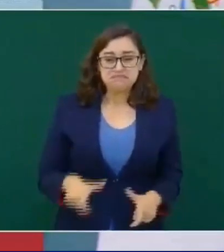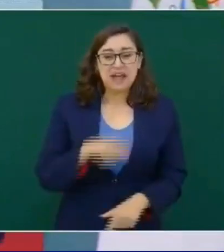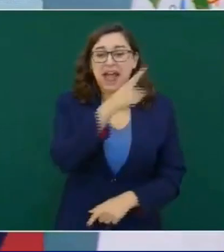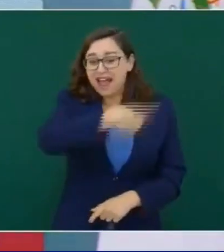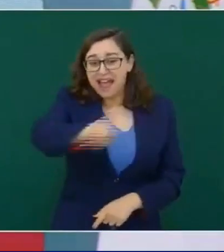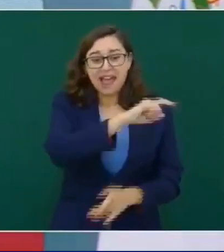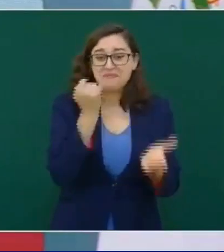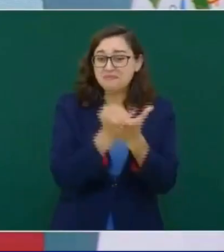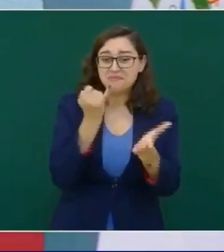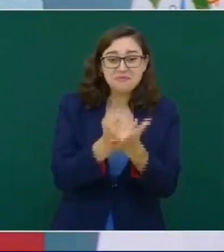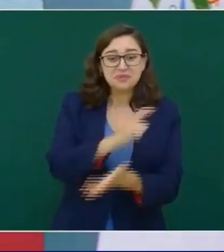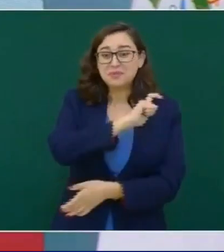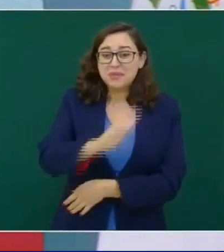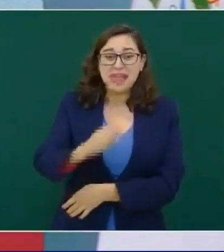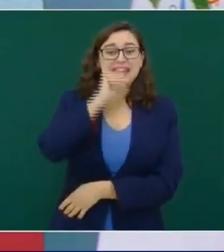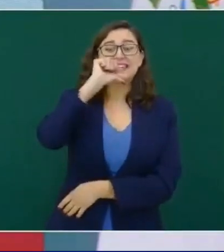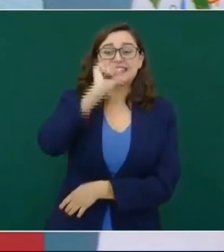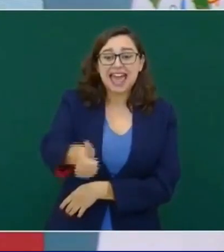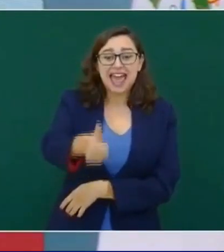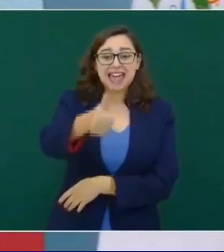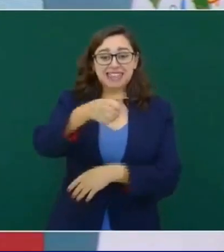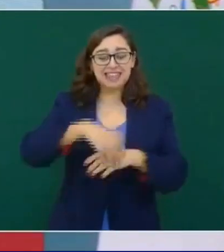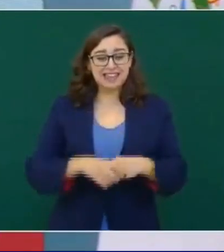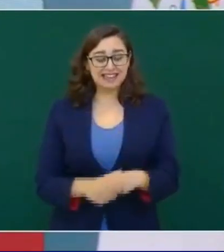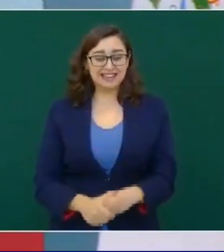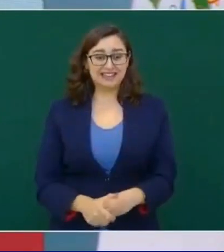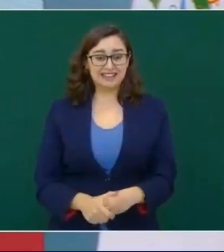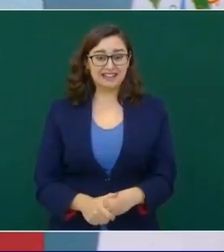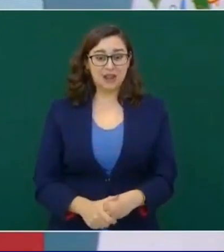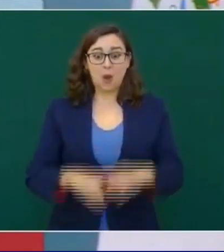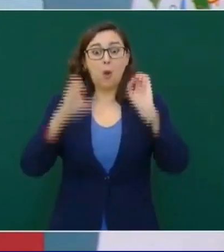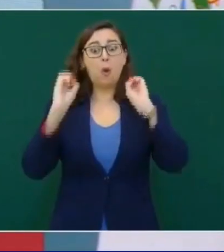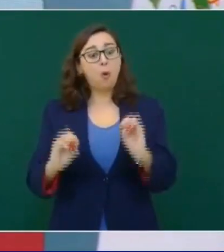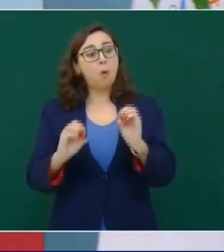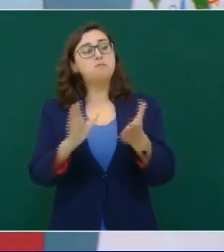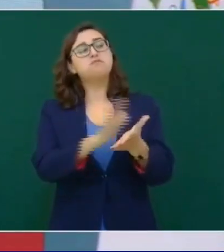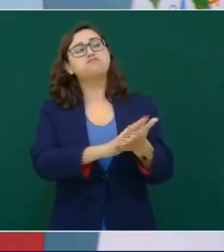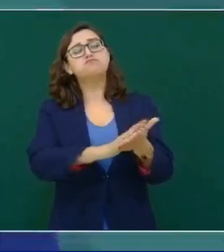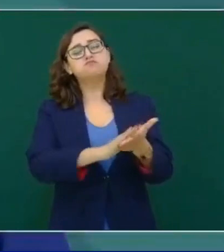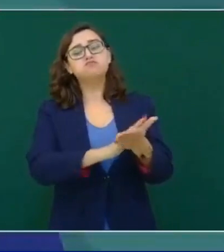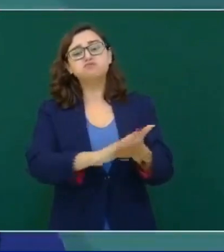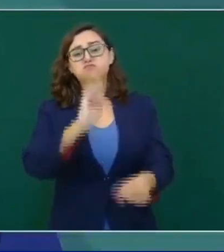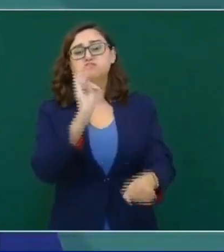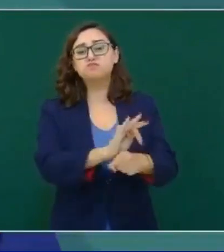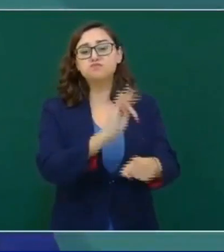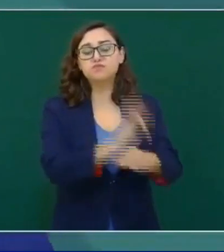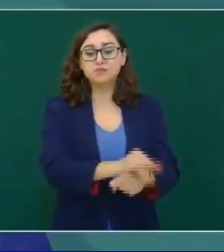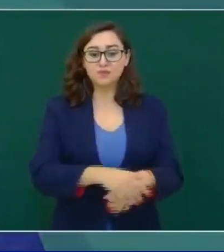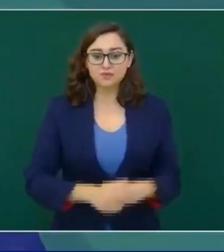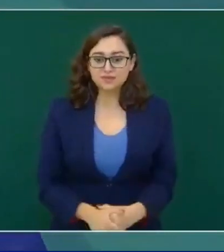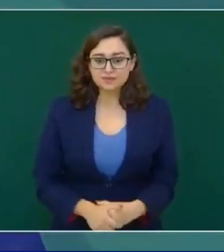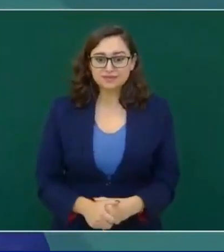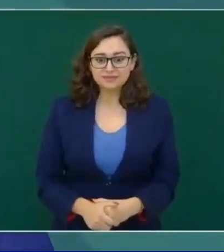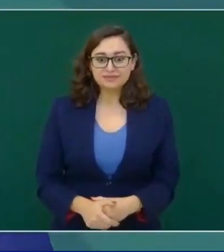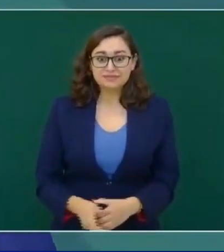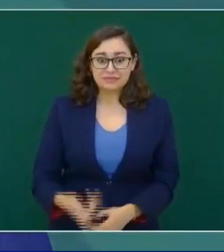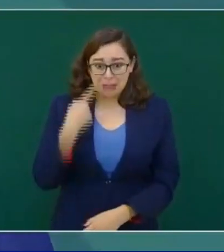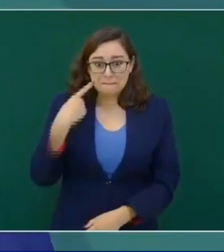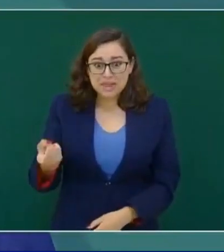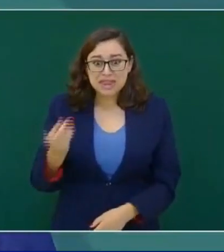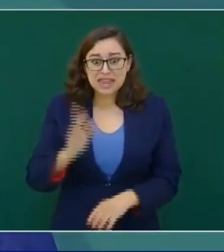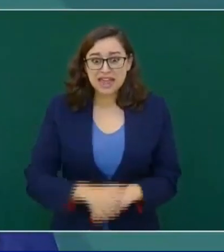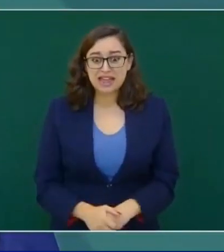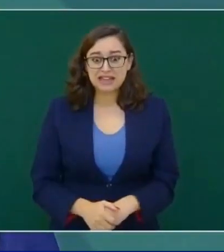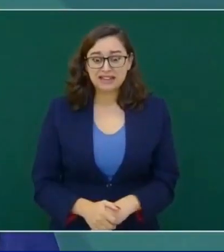impuestos o se los condonaban. Pero imagínense cuánta hipocresía.